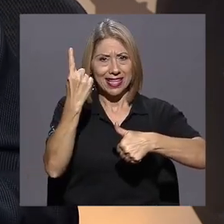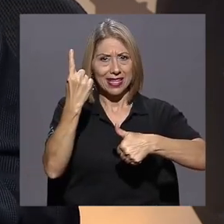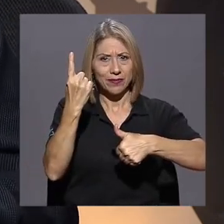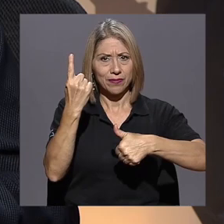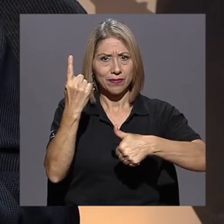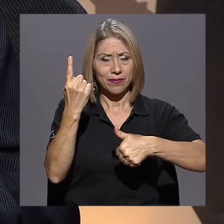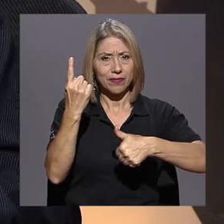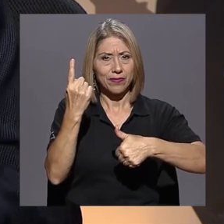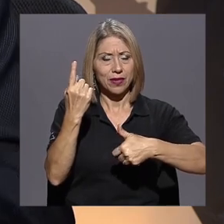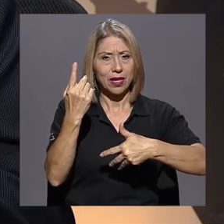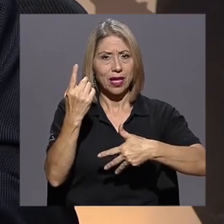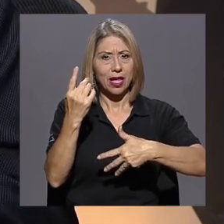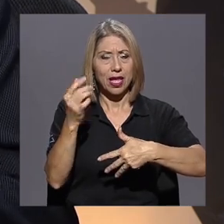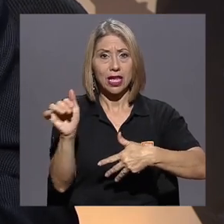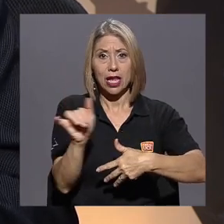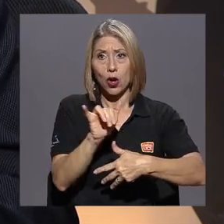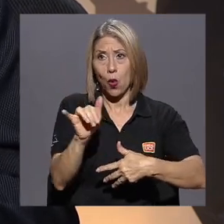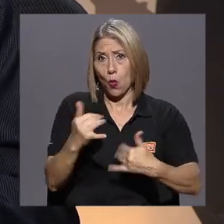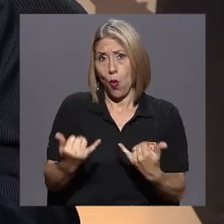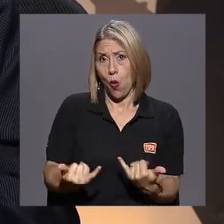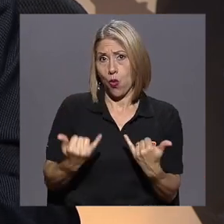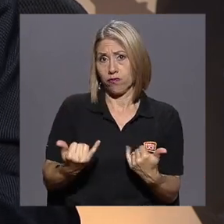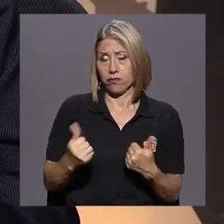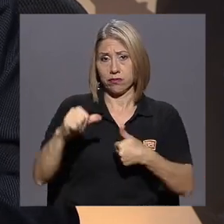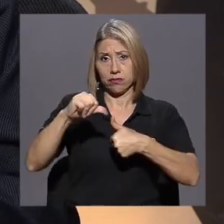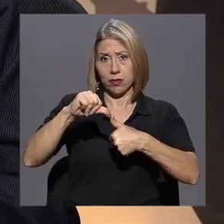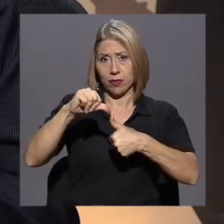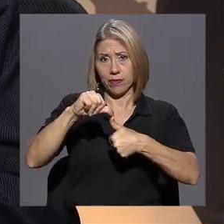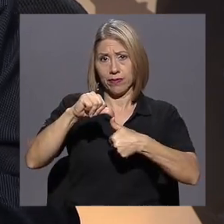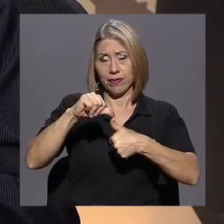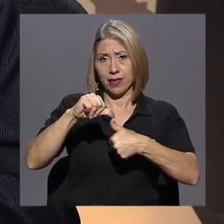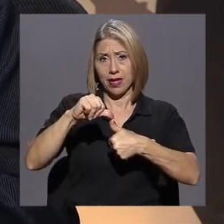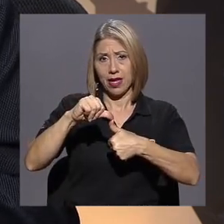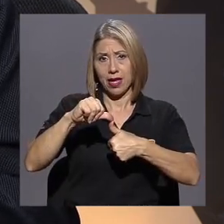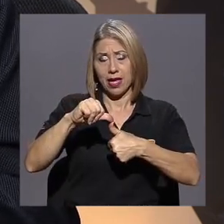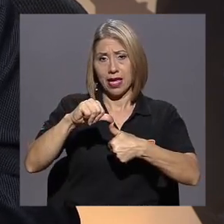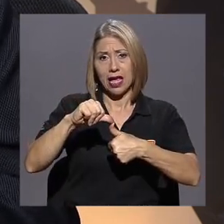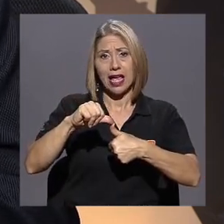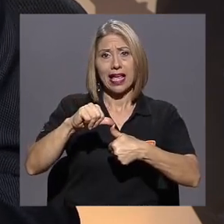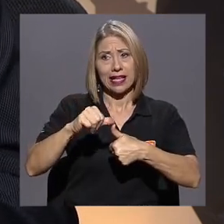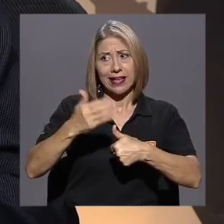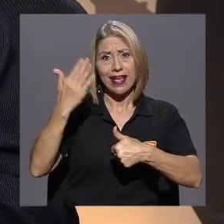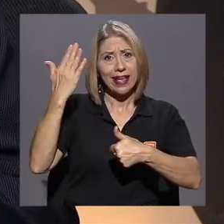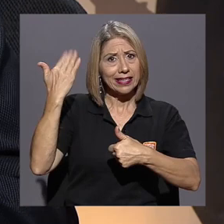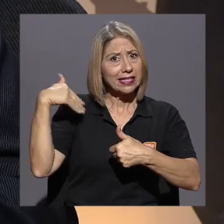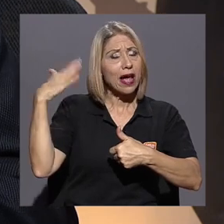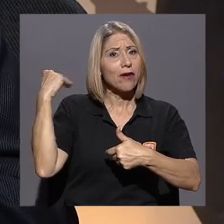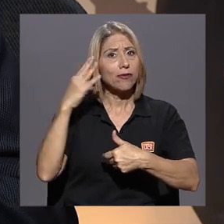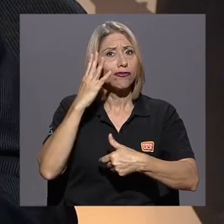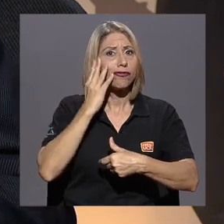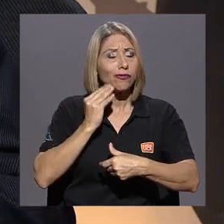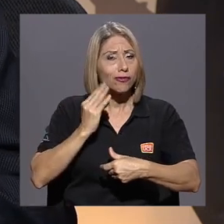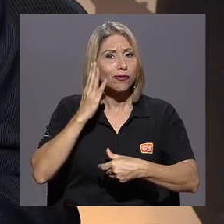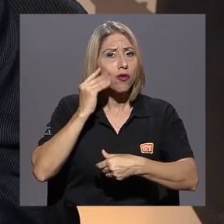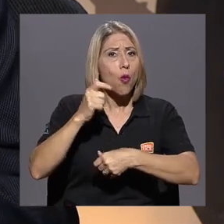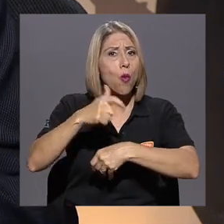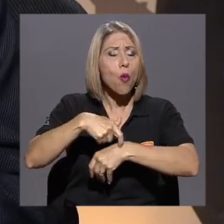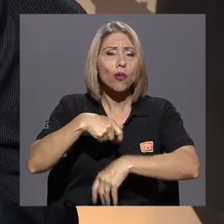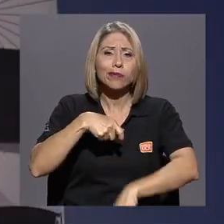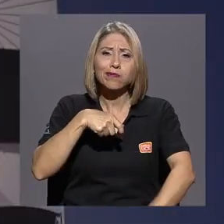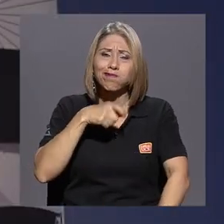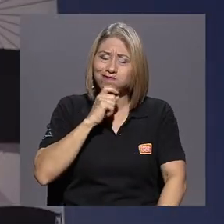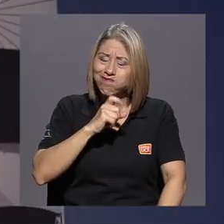hoy, la región Centroamérica estaba viviendo momentos realmente